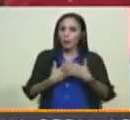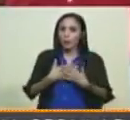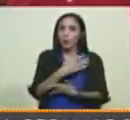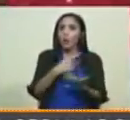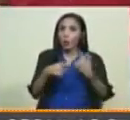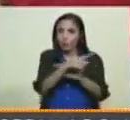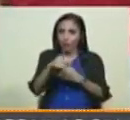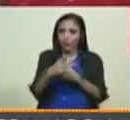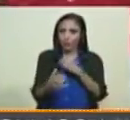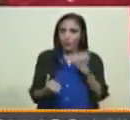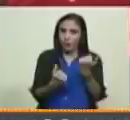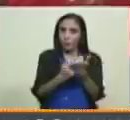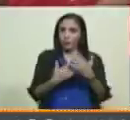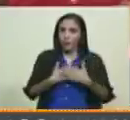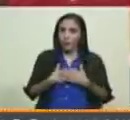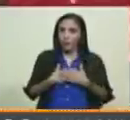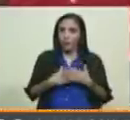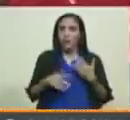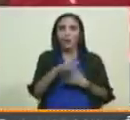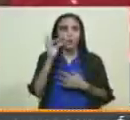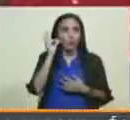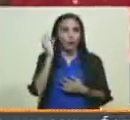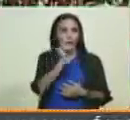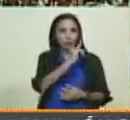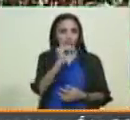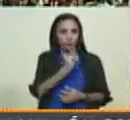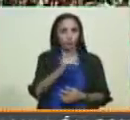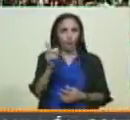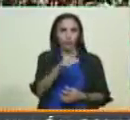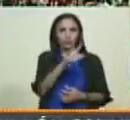con ustedes, mujeres del Zulia.